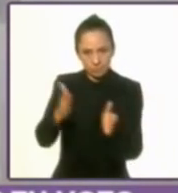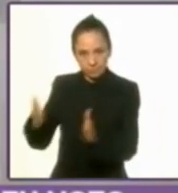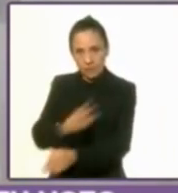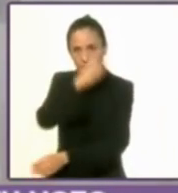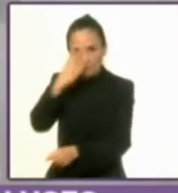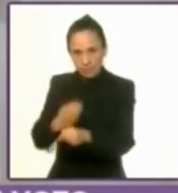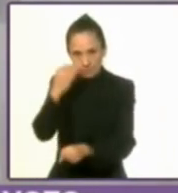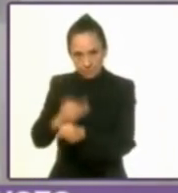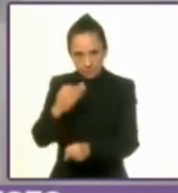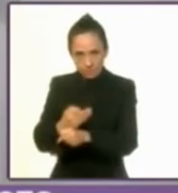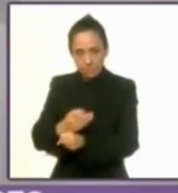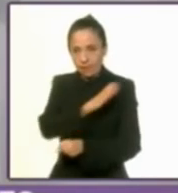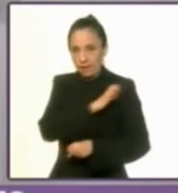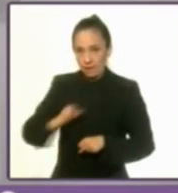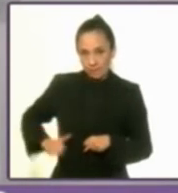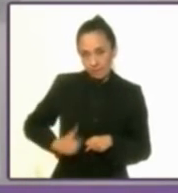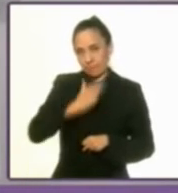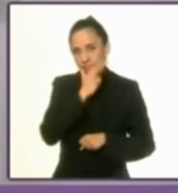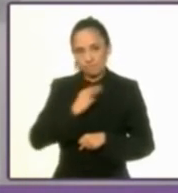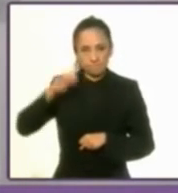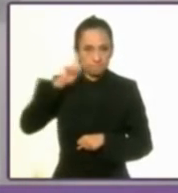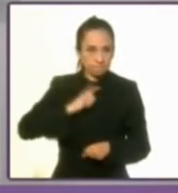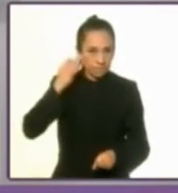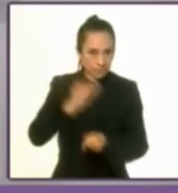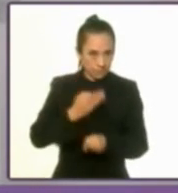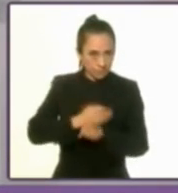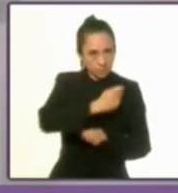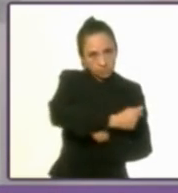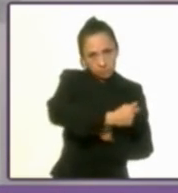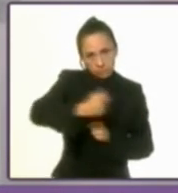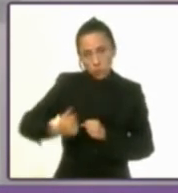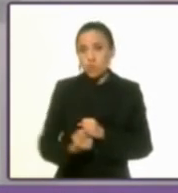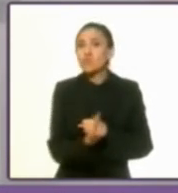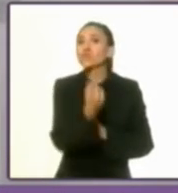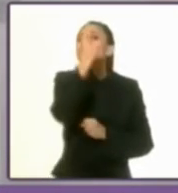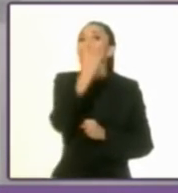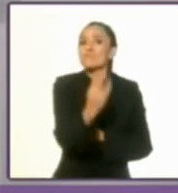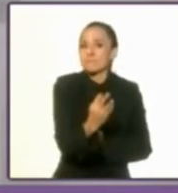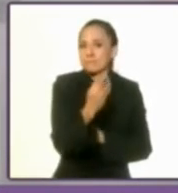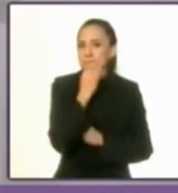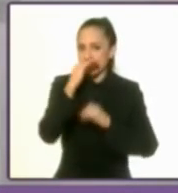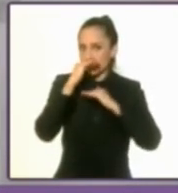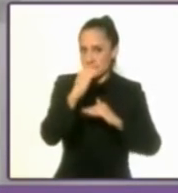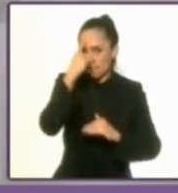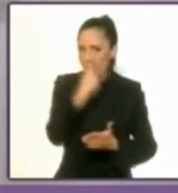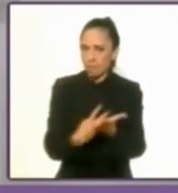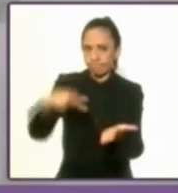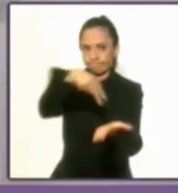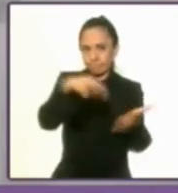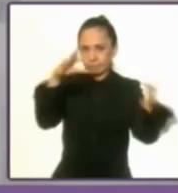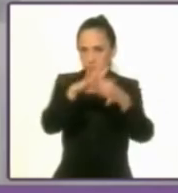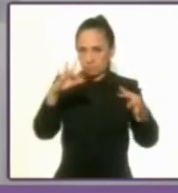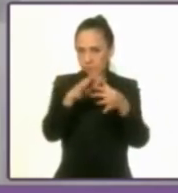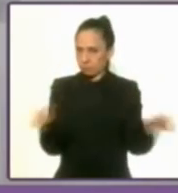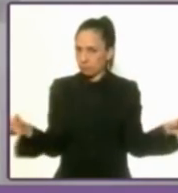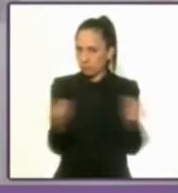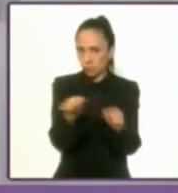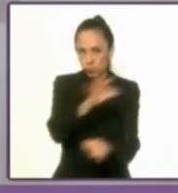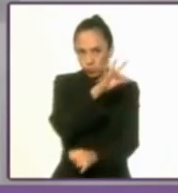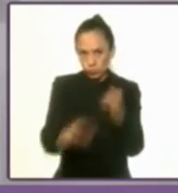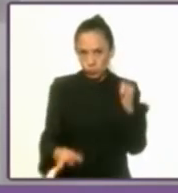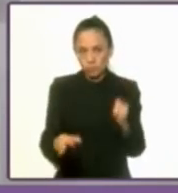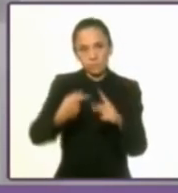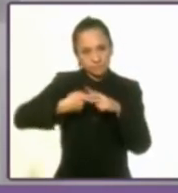uno de los candidatos candidatas tienen un minuto uno para dar un mensaje final y vamos a iniciar con